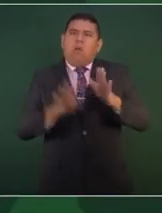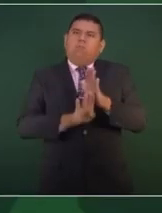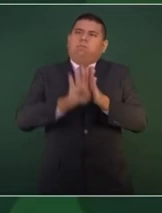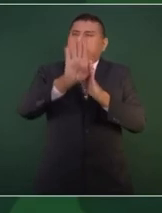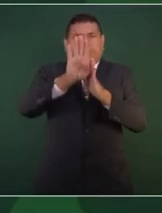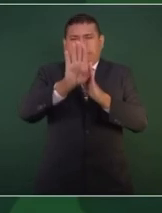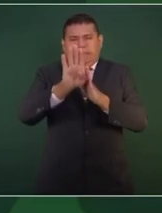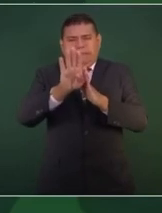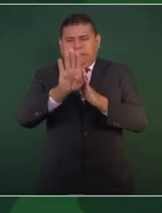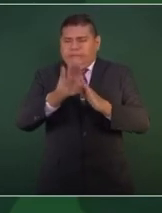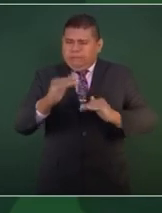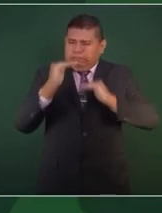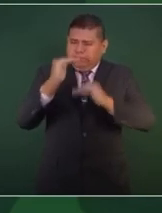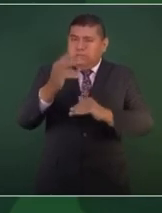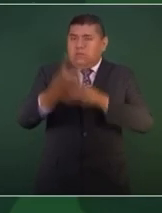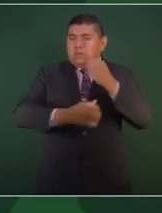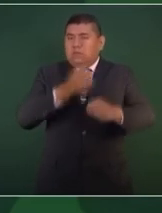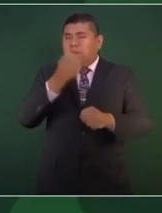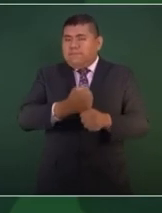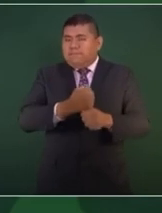dos años